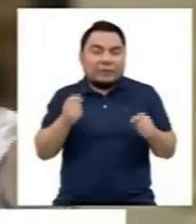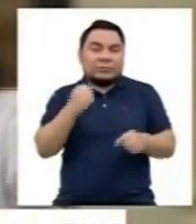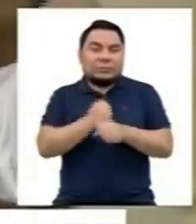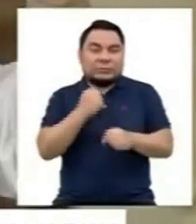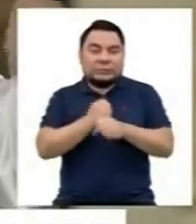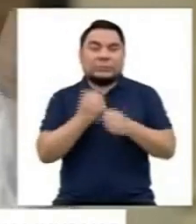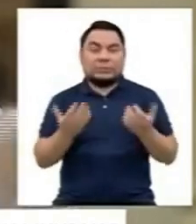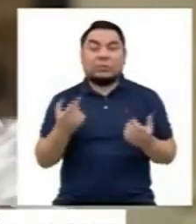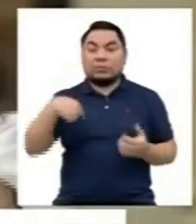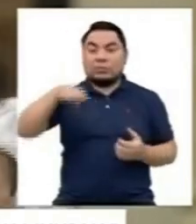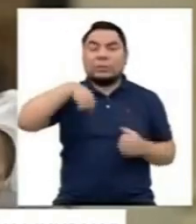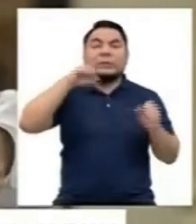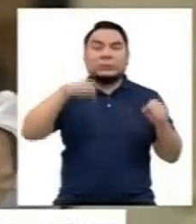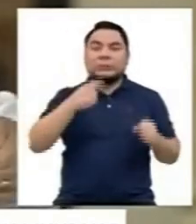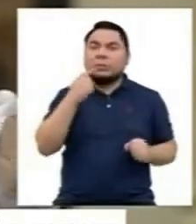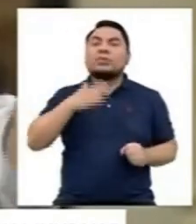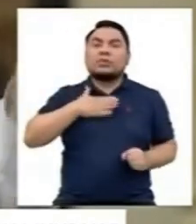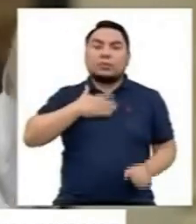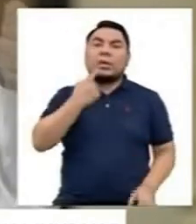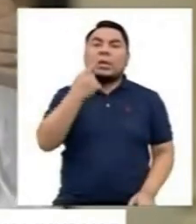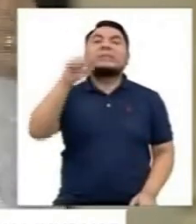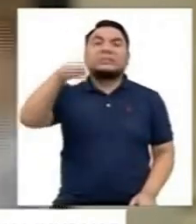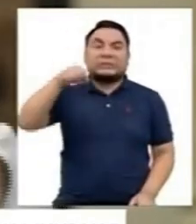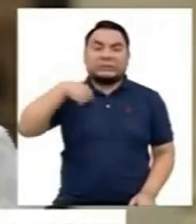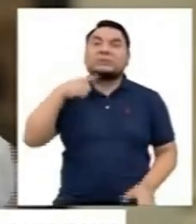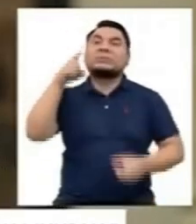Bien. Entonces,